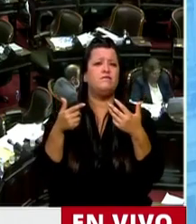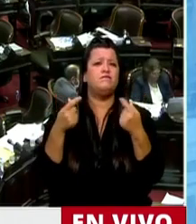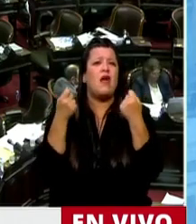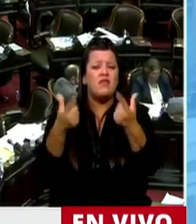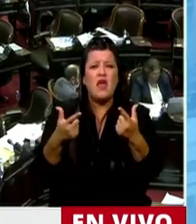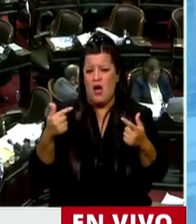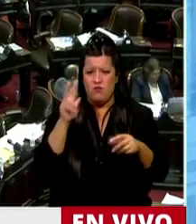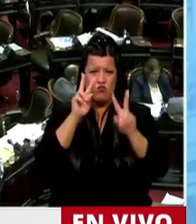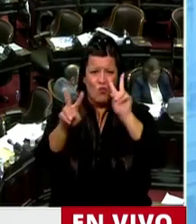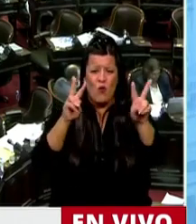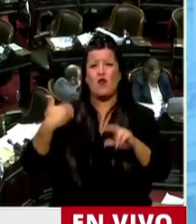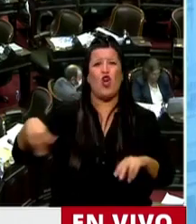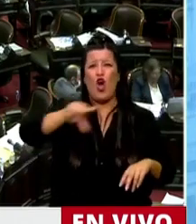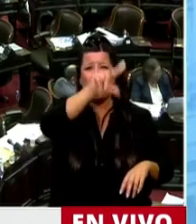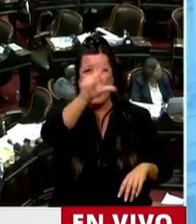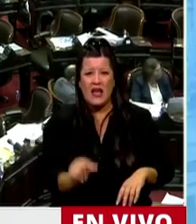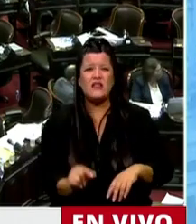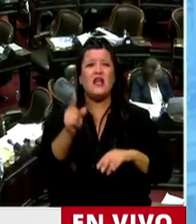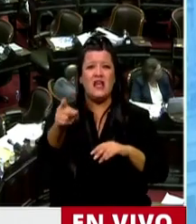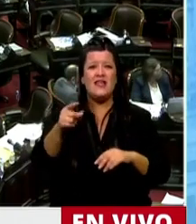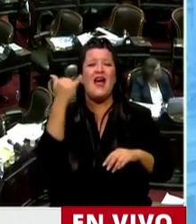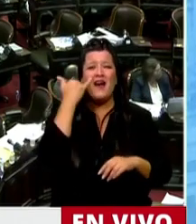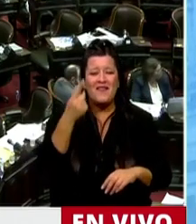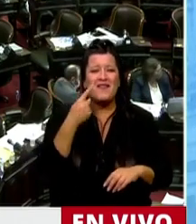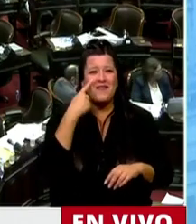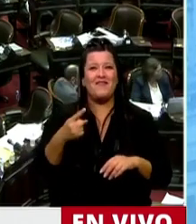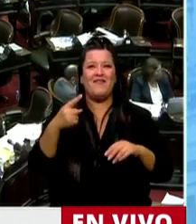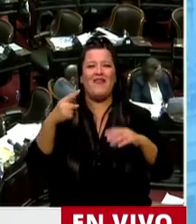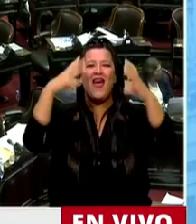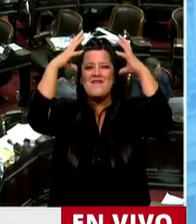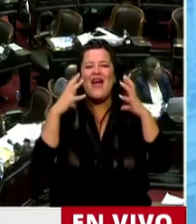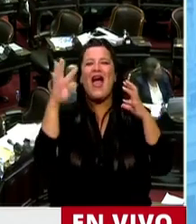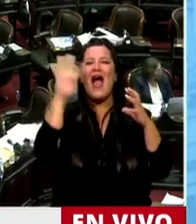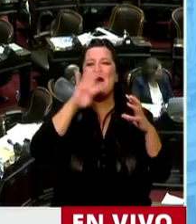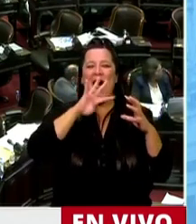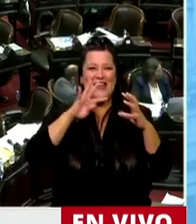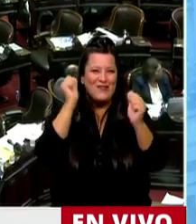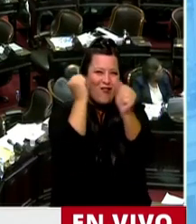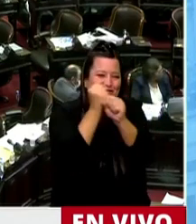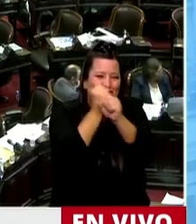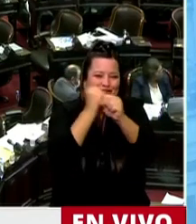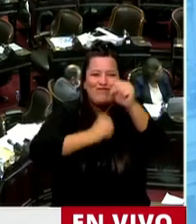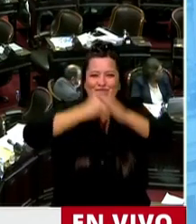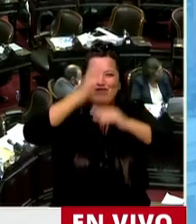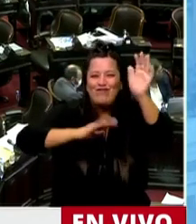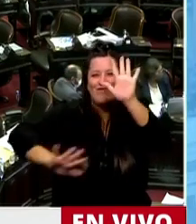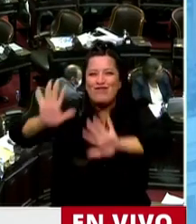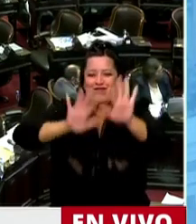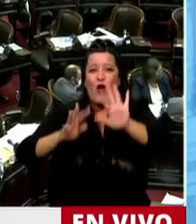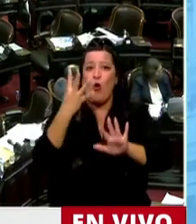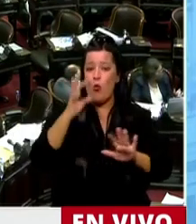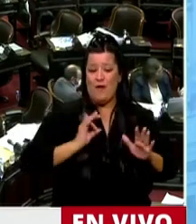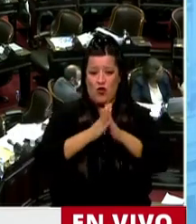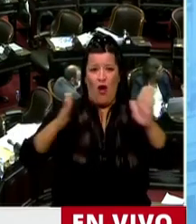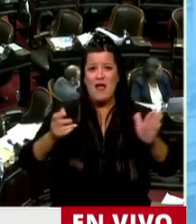lo largo y a lo ancho del país, esos cascos amarillos que nos llenaban de orgullo y que en los últimos 4 años del